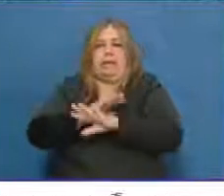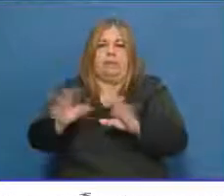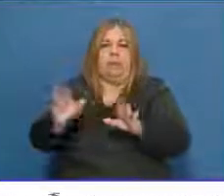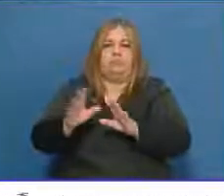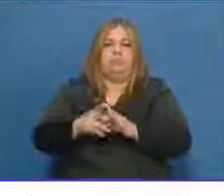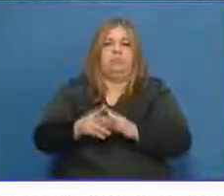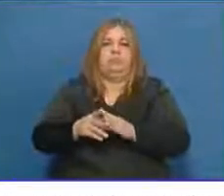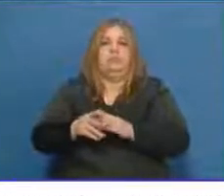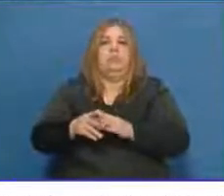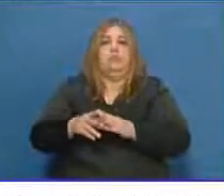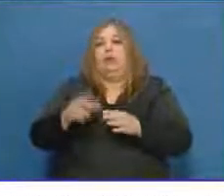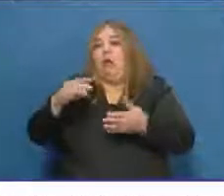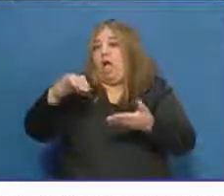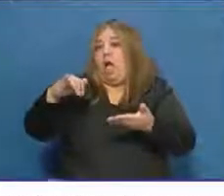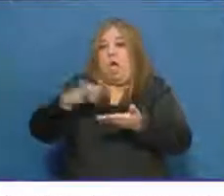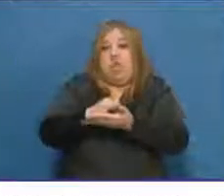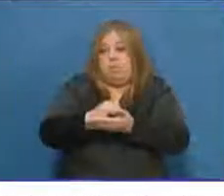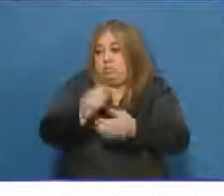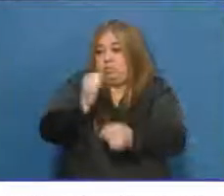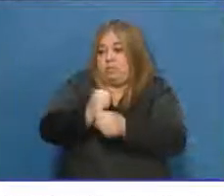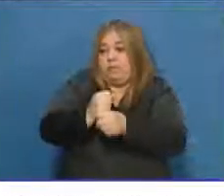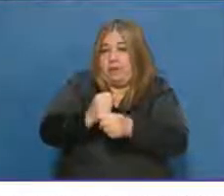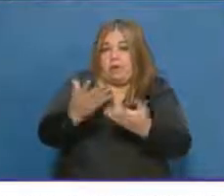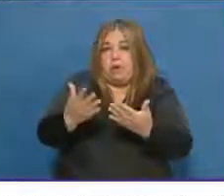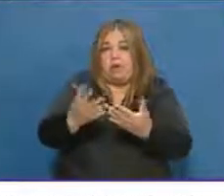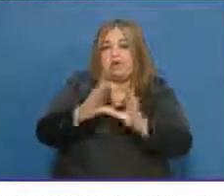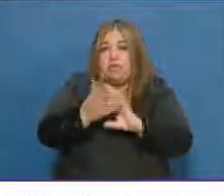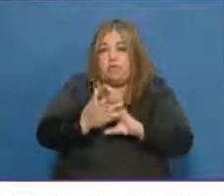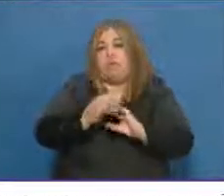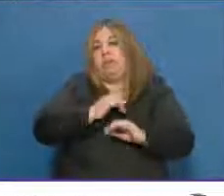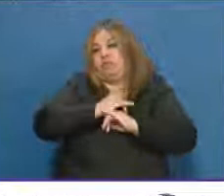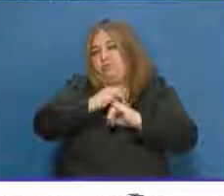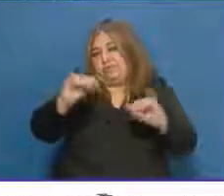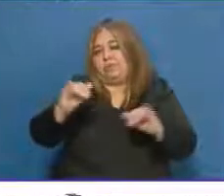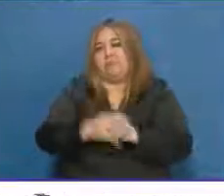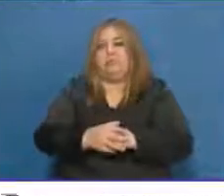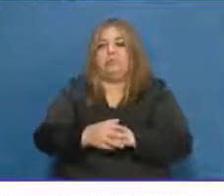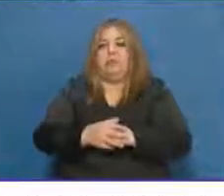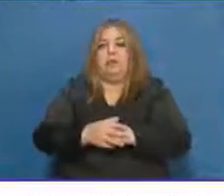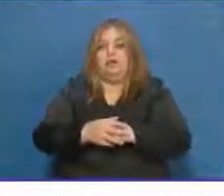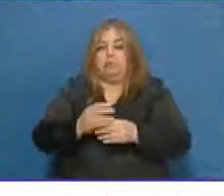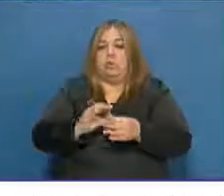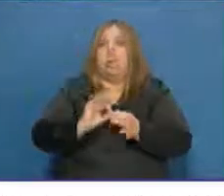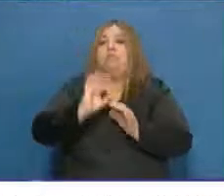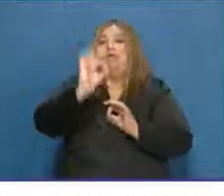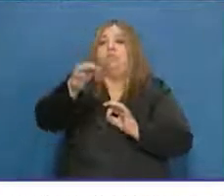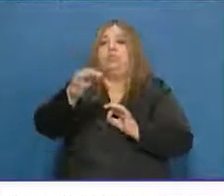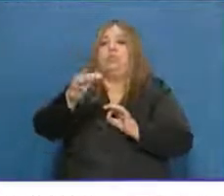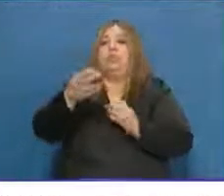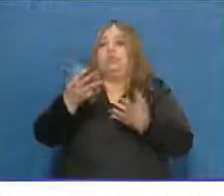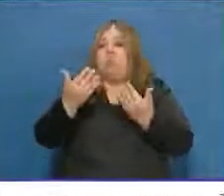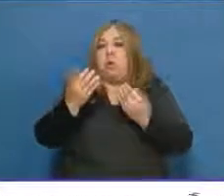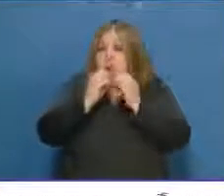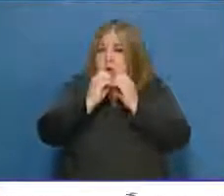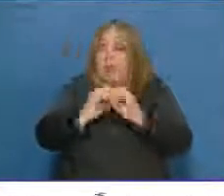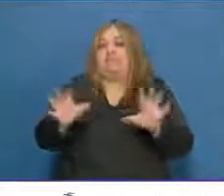las operaciones y ese es el mensaje, es decir, estamos desde el punto de vista de infraestructura de las operaciones en condiciones de reiniciarlas.